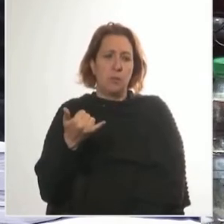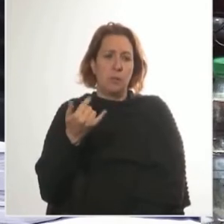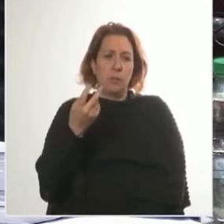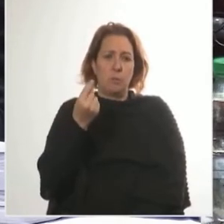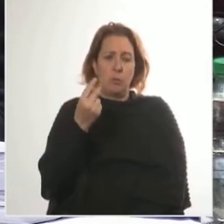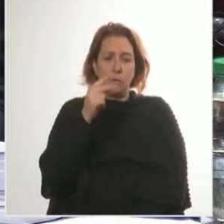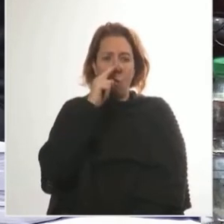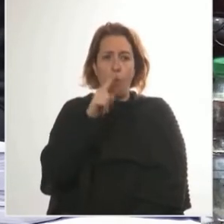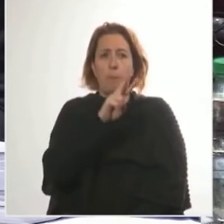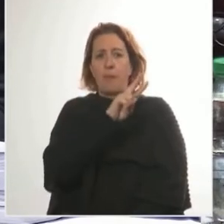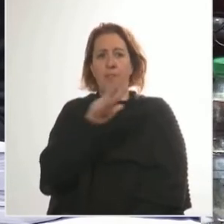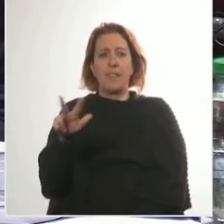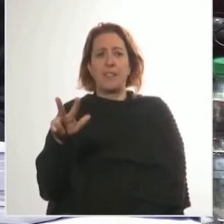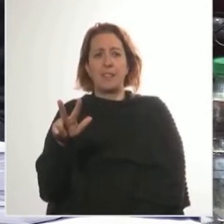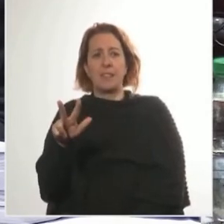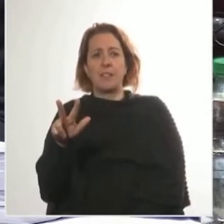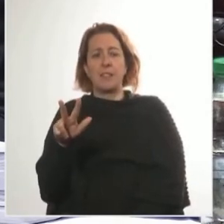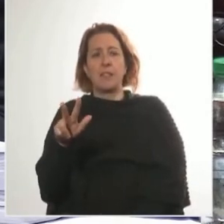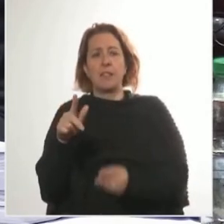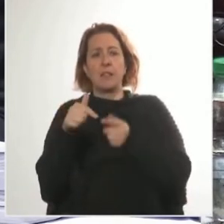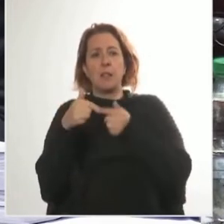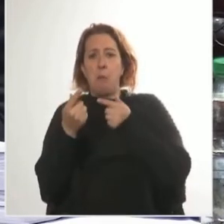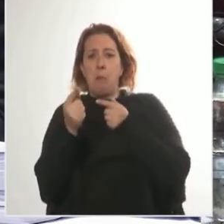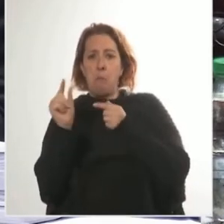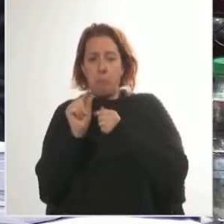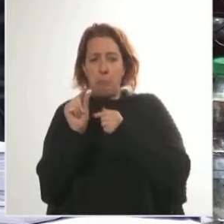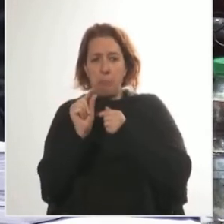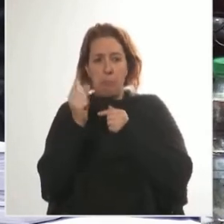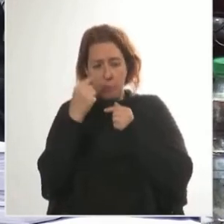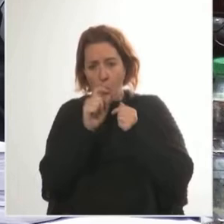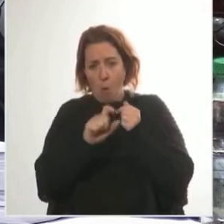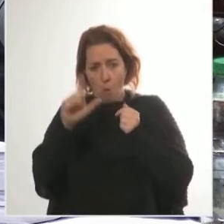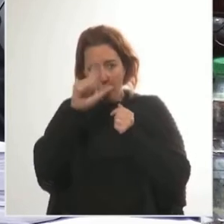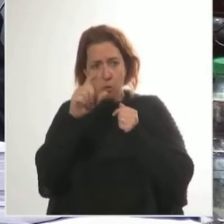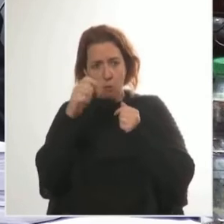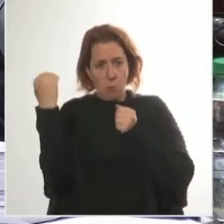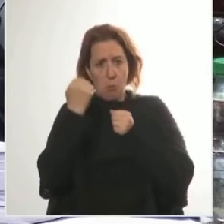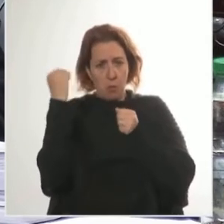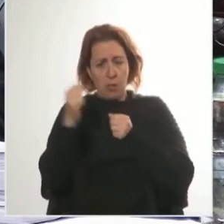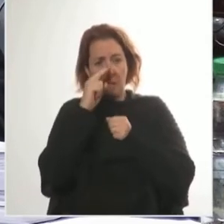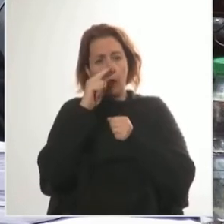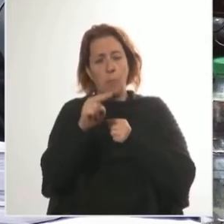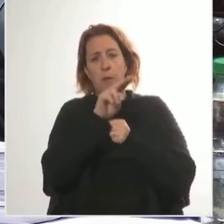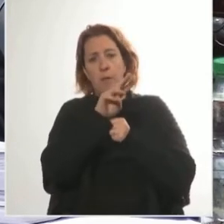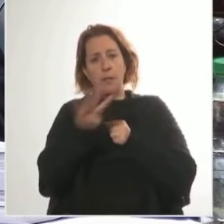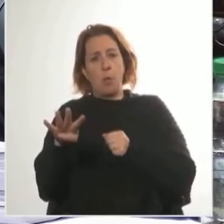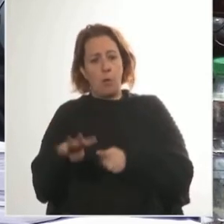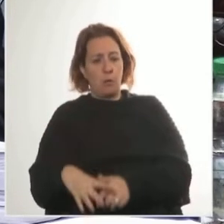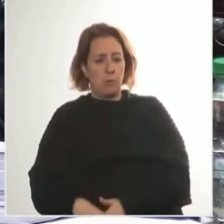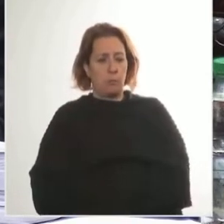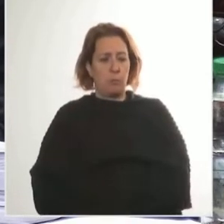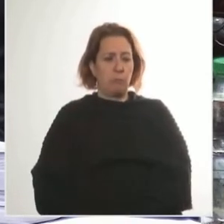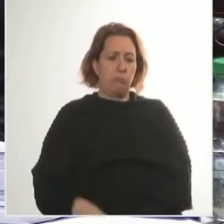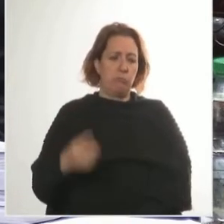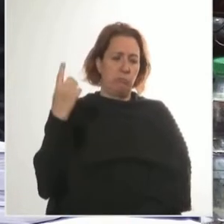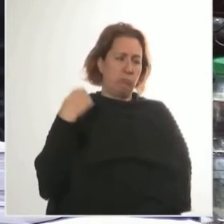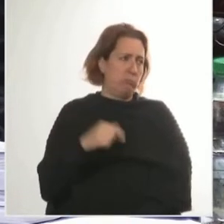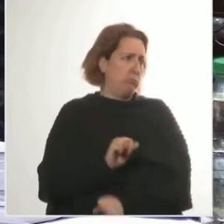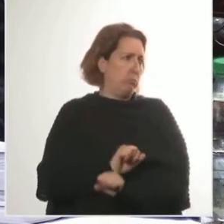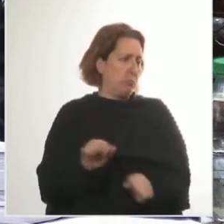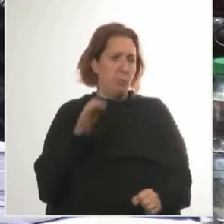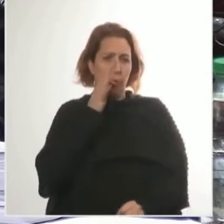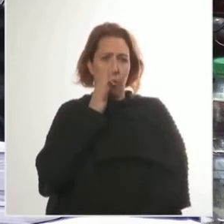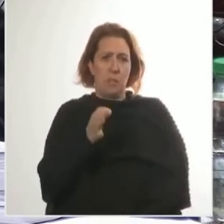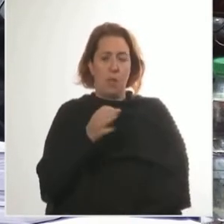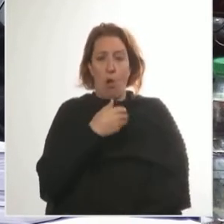en 2023 son exiguos, pero que hay un aumento importante en 2024. Entonces uno podría decir, bueno,